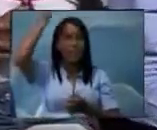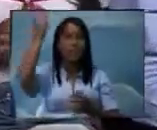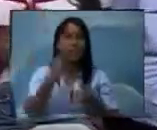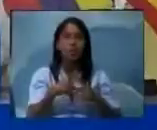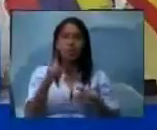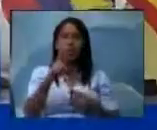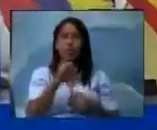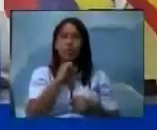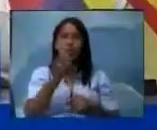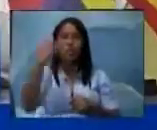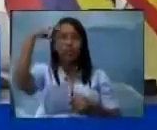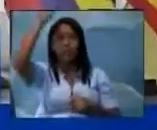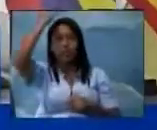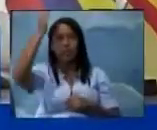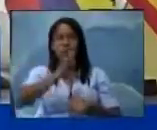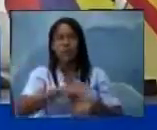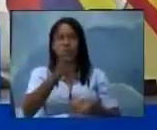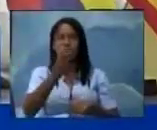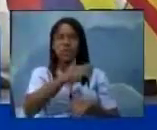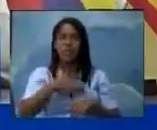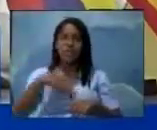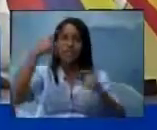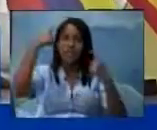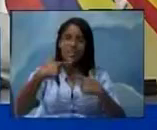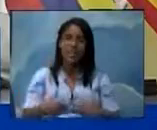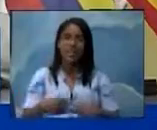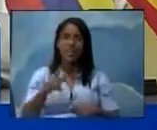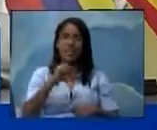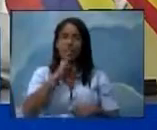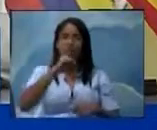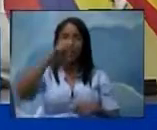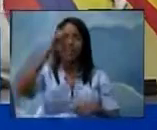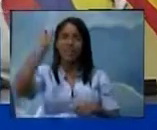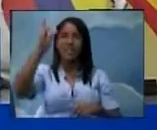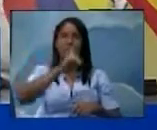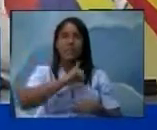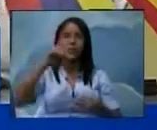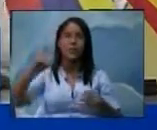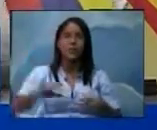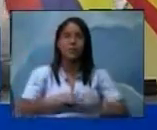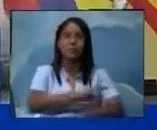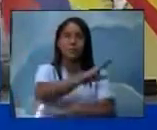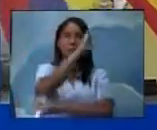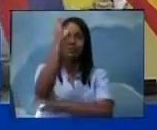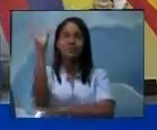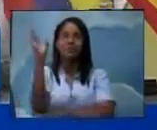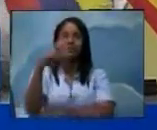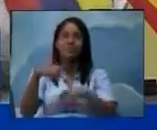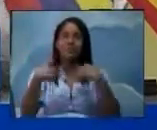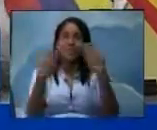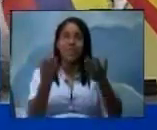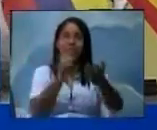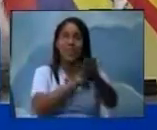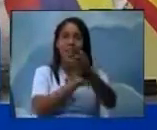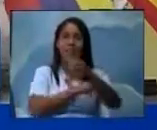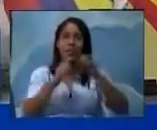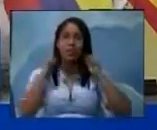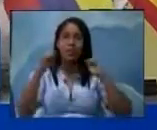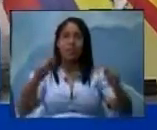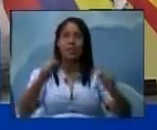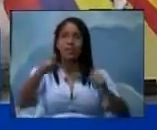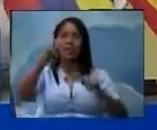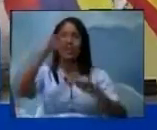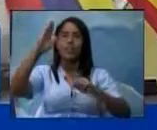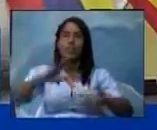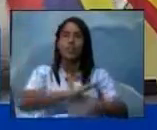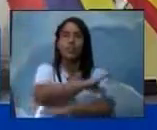Pero no eres rey porque tú quieres ser rey, sino porque el Dios del cielo te ha dado poder. El